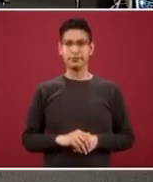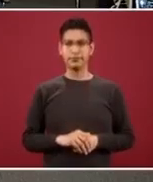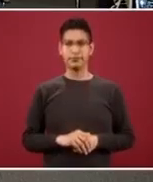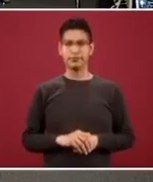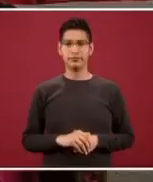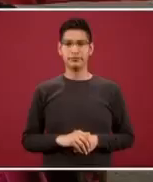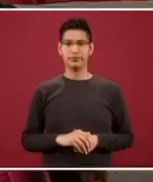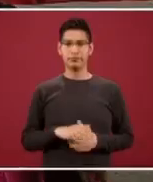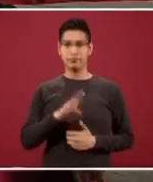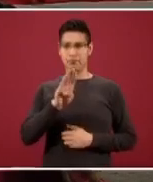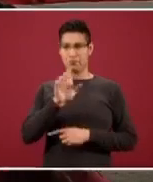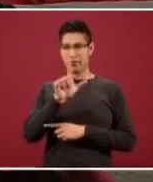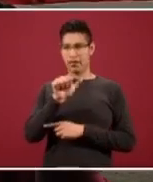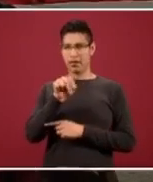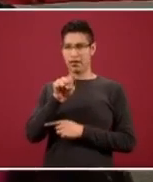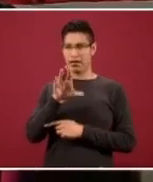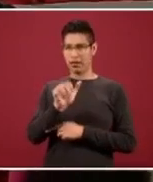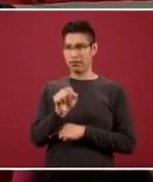Blanca.